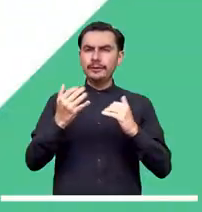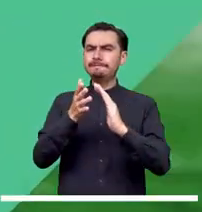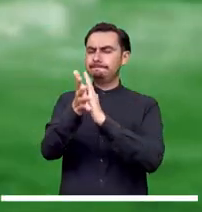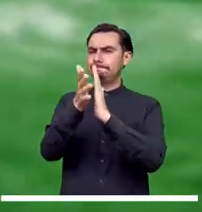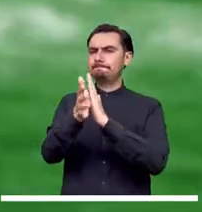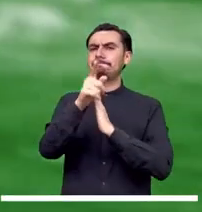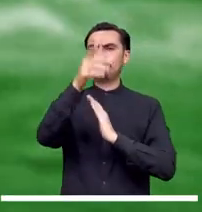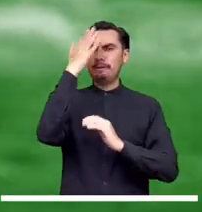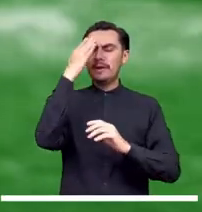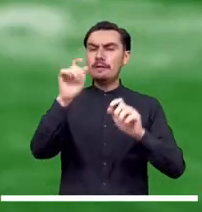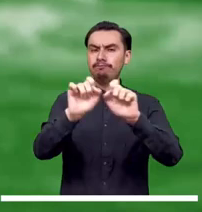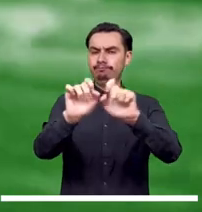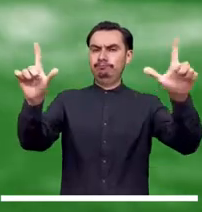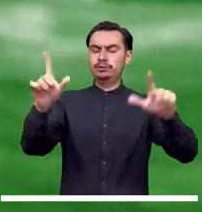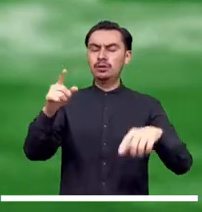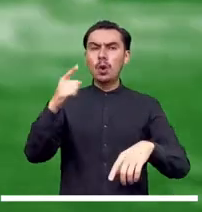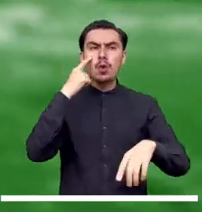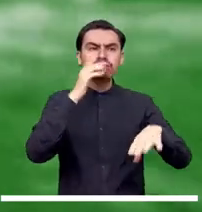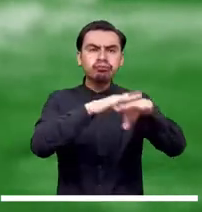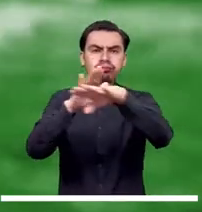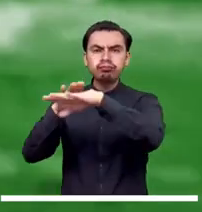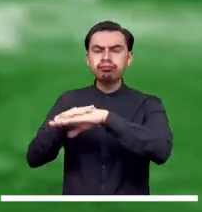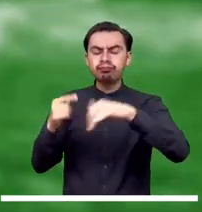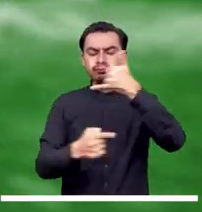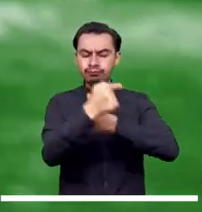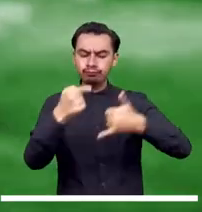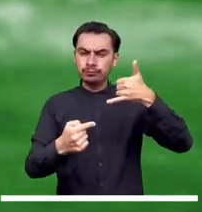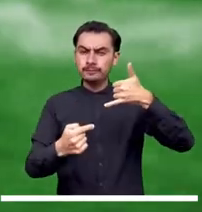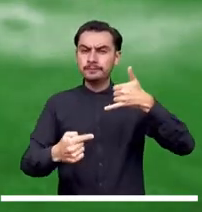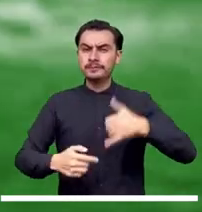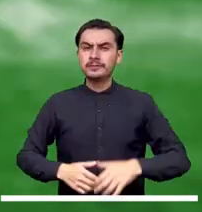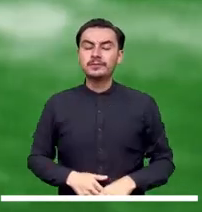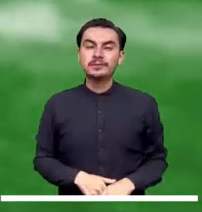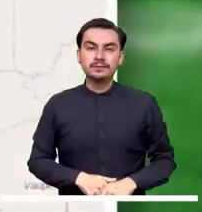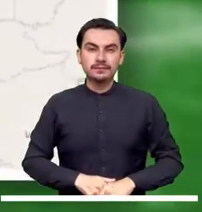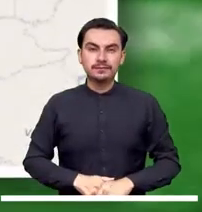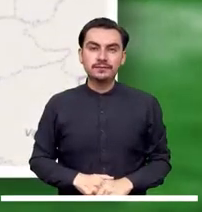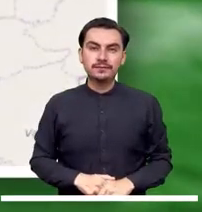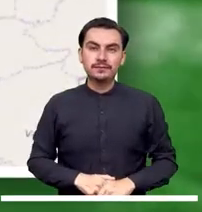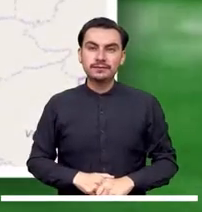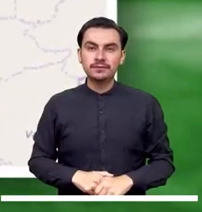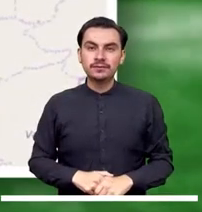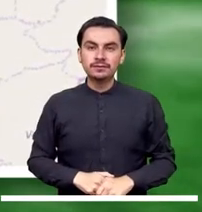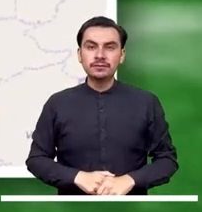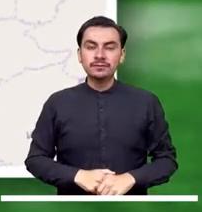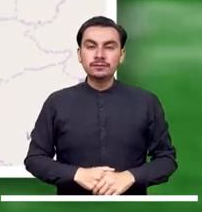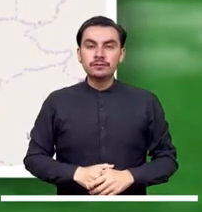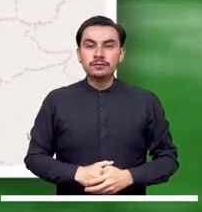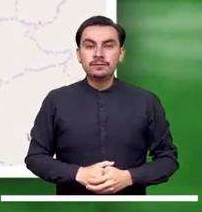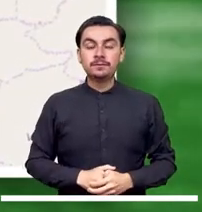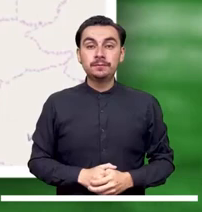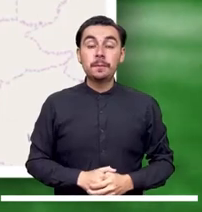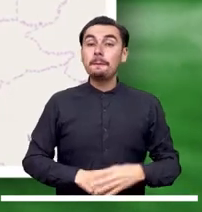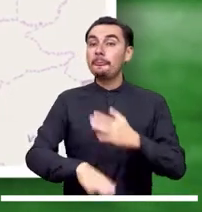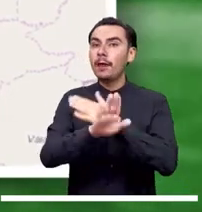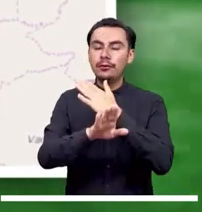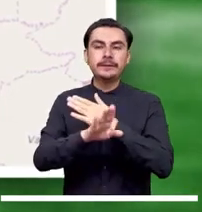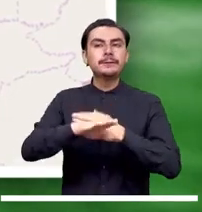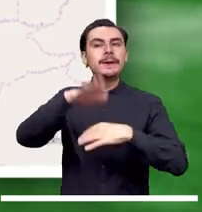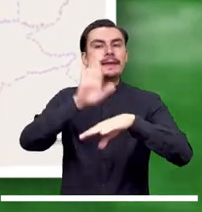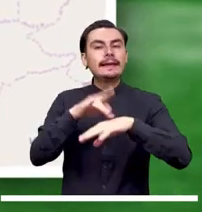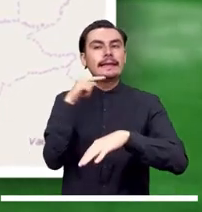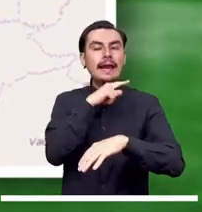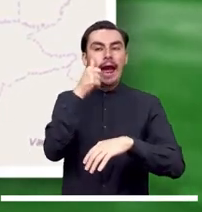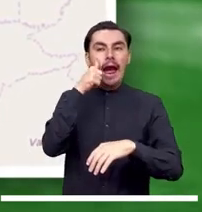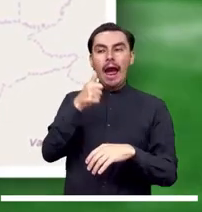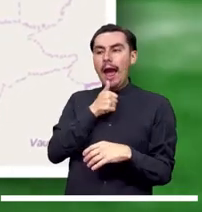En este apartado, los invitamos a conocer las alertas activas en todo el territorio nacional. Alerta roja por incrementos súbitos en el